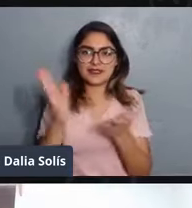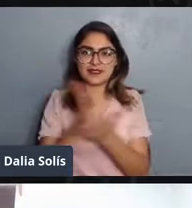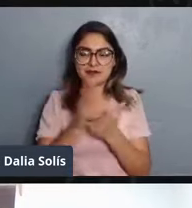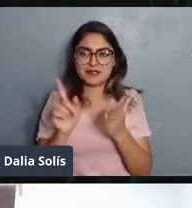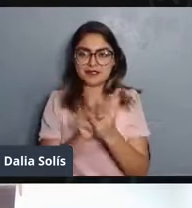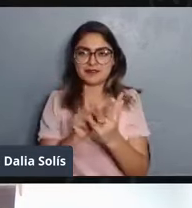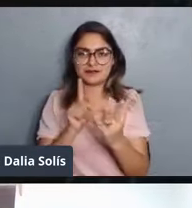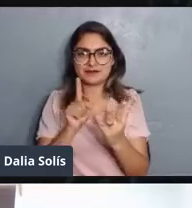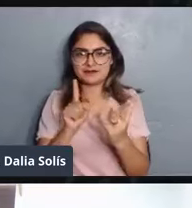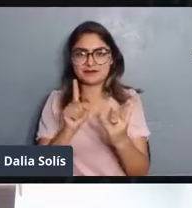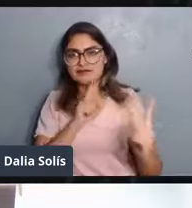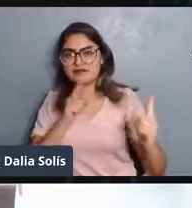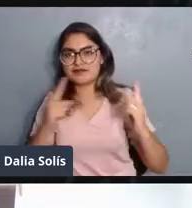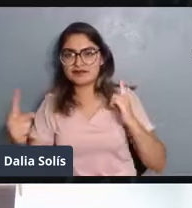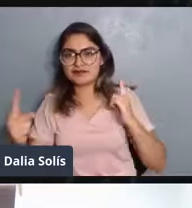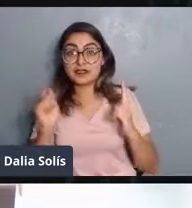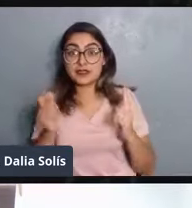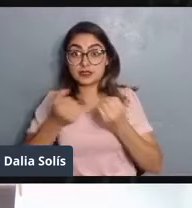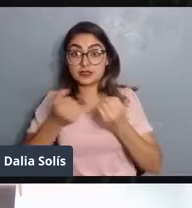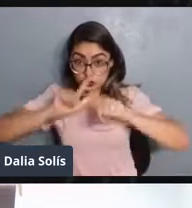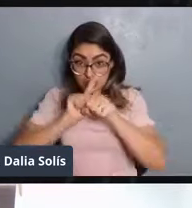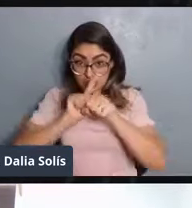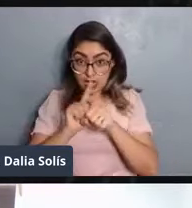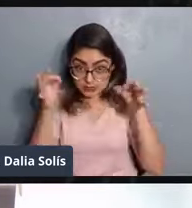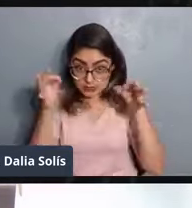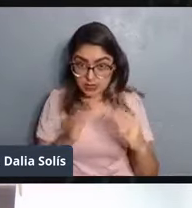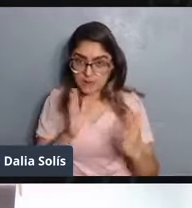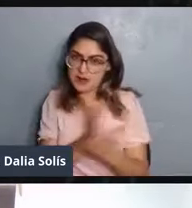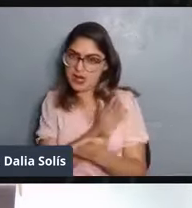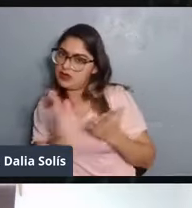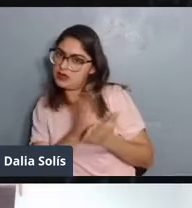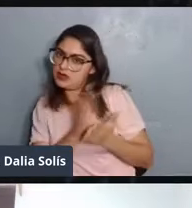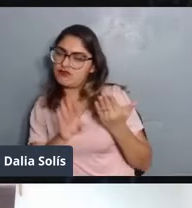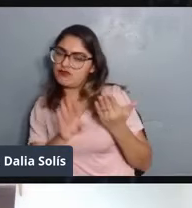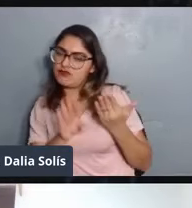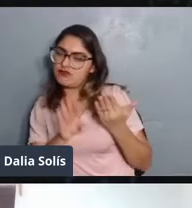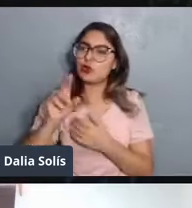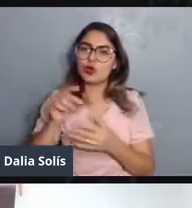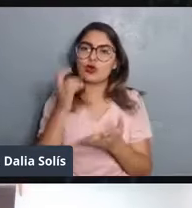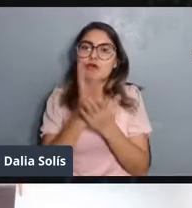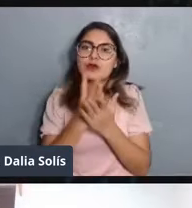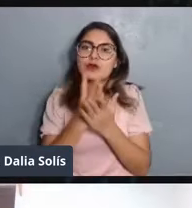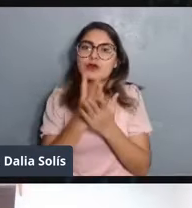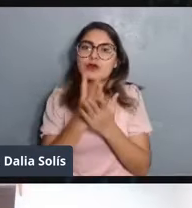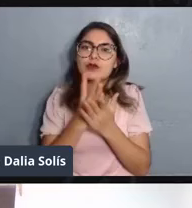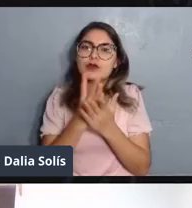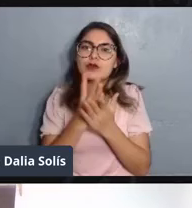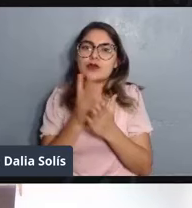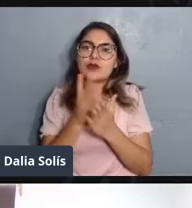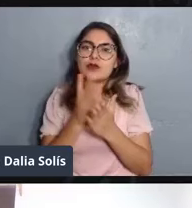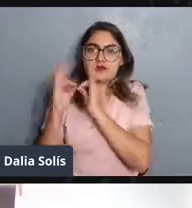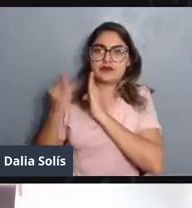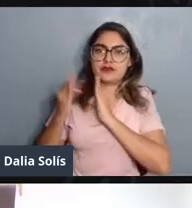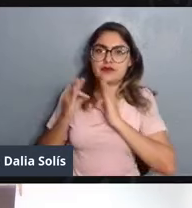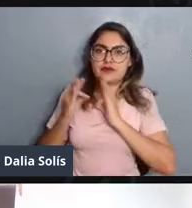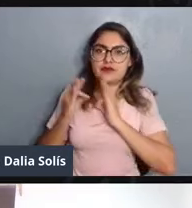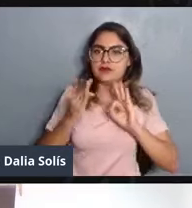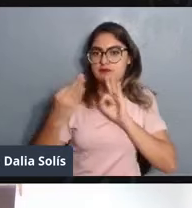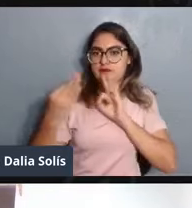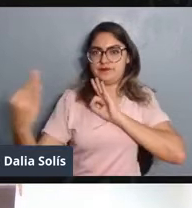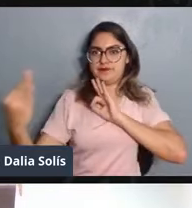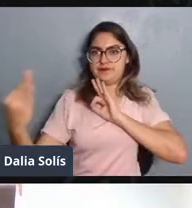esta contingencia que también sabemos todas y todos que ya no es cuarentena, eso ya acabó desde hace mucho. Y como cada noche